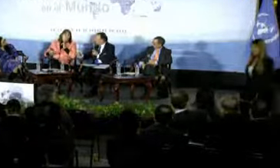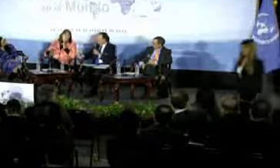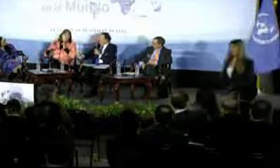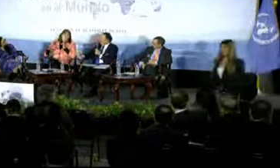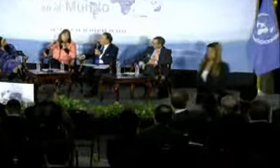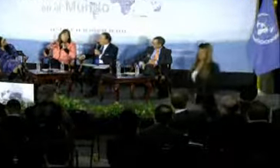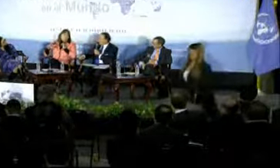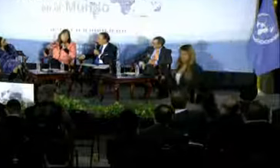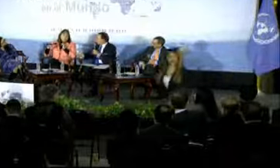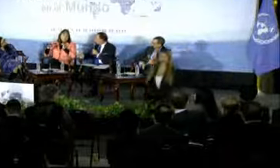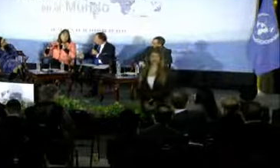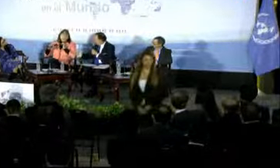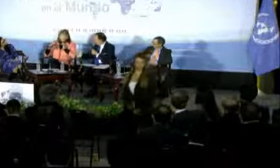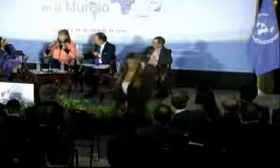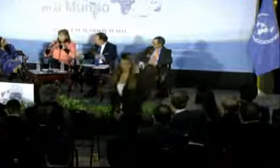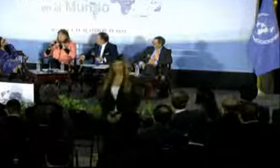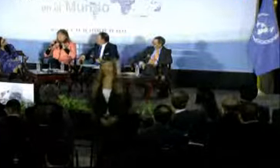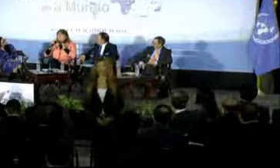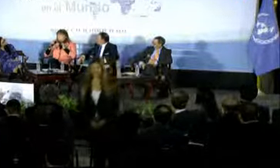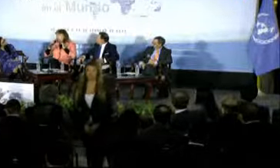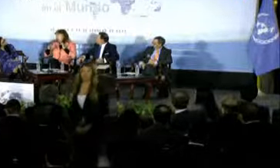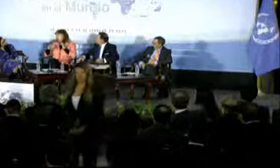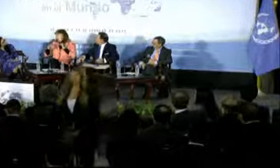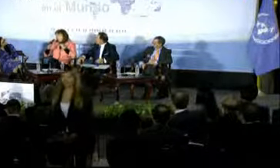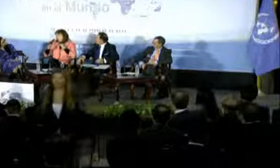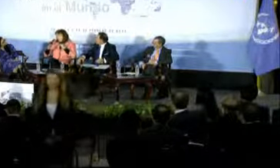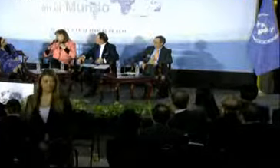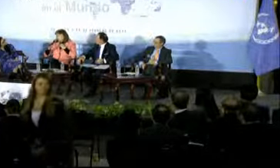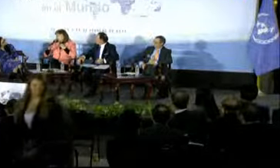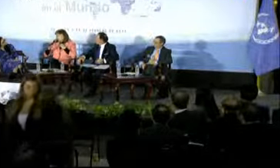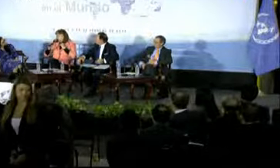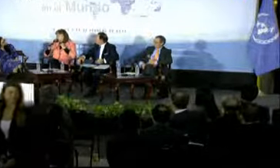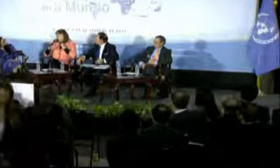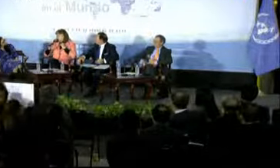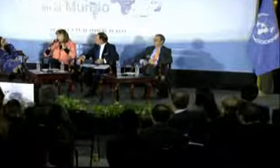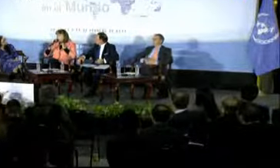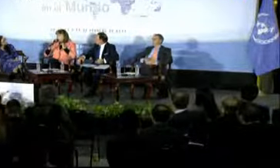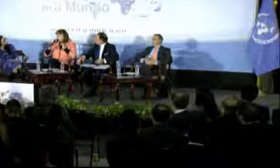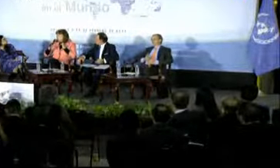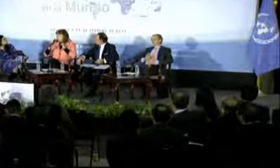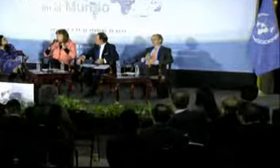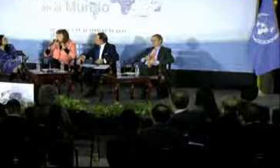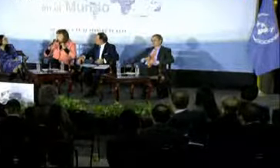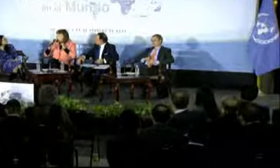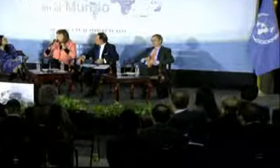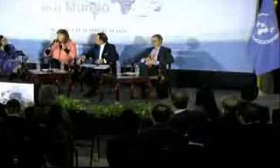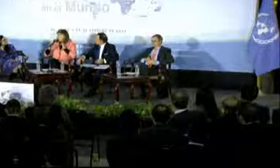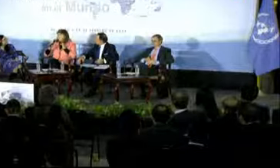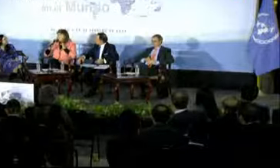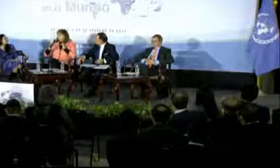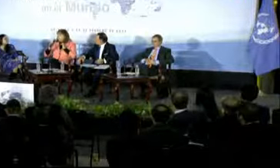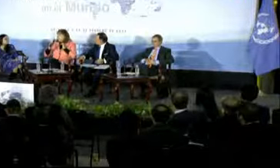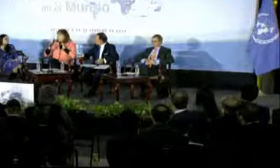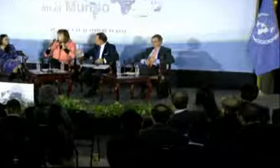fortalecer iniciativas de paz en el mundo. Tienen que pelear con todo lo que tienen. Hemos encontrado por